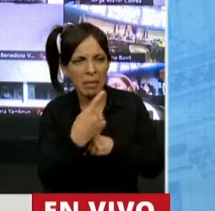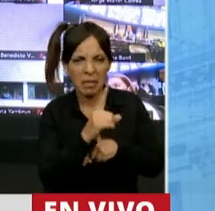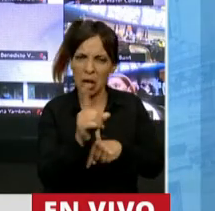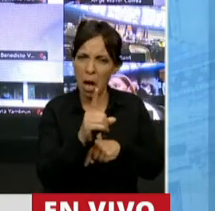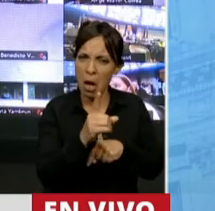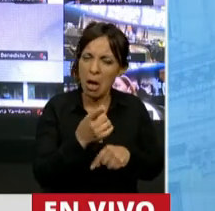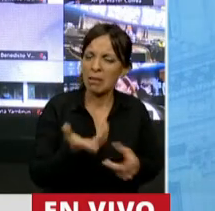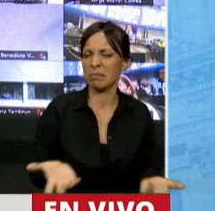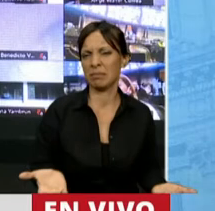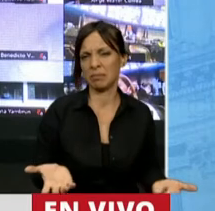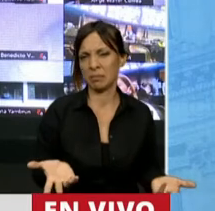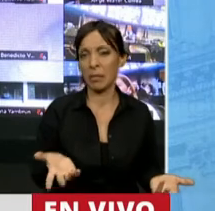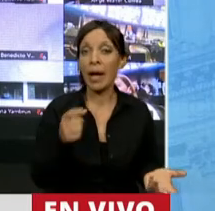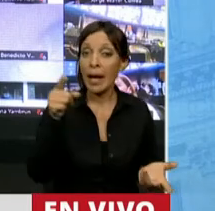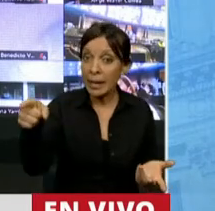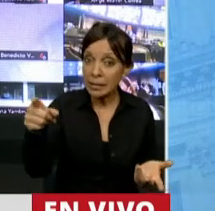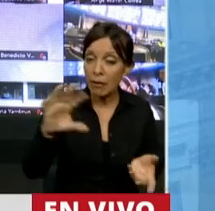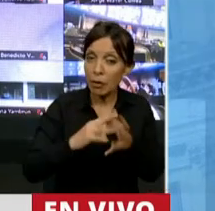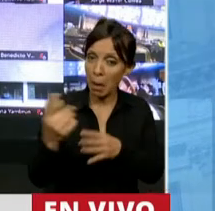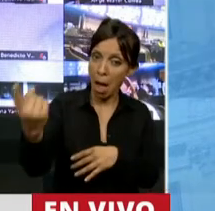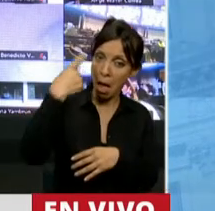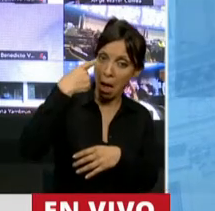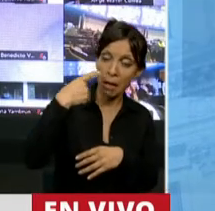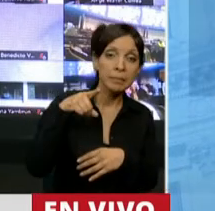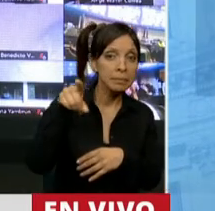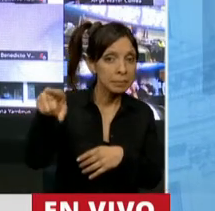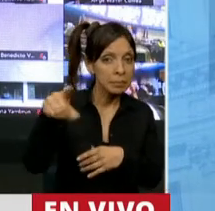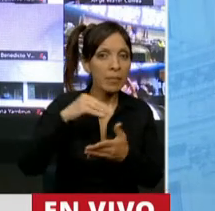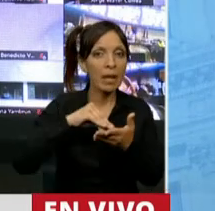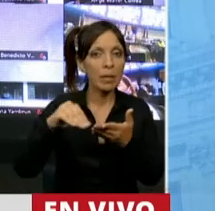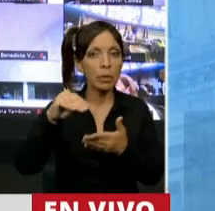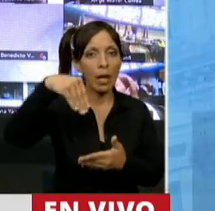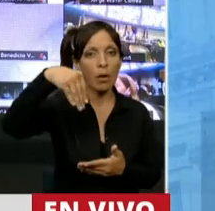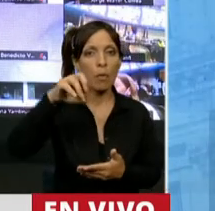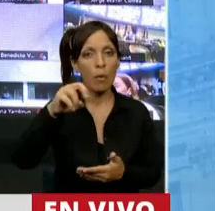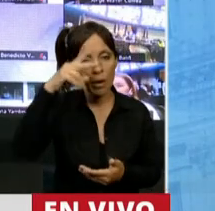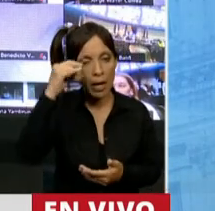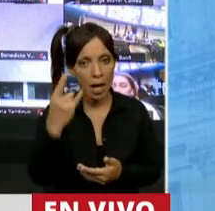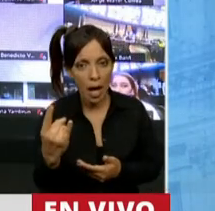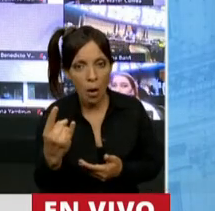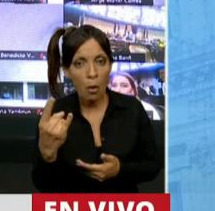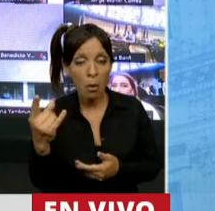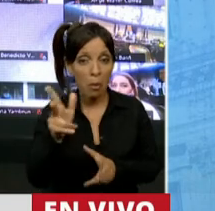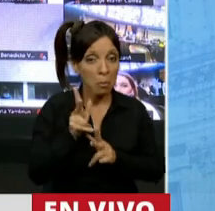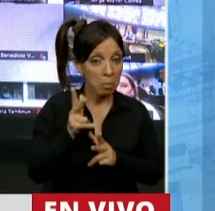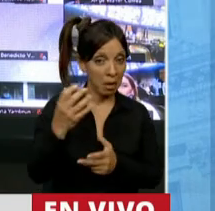cátedra. Ese agravio que el diputado Moró me